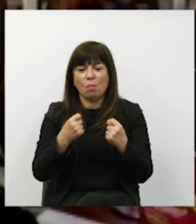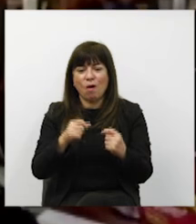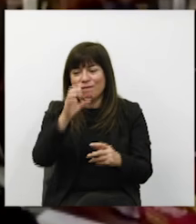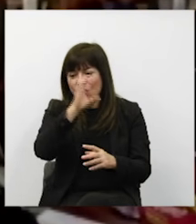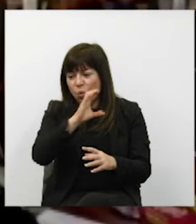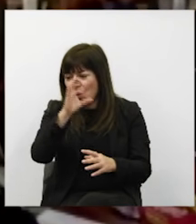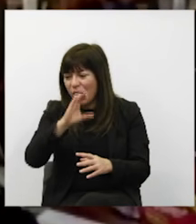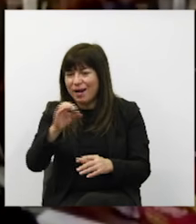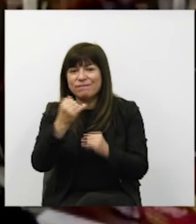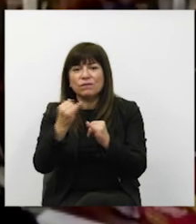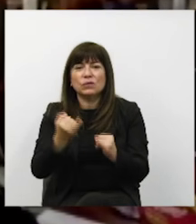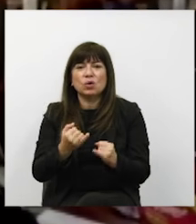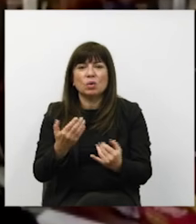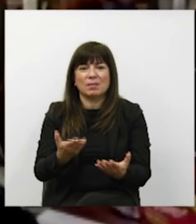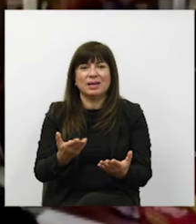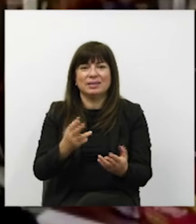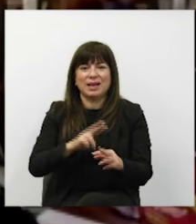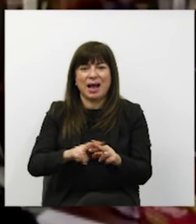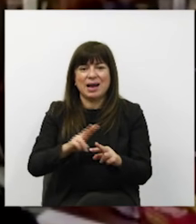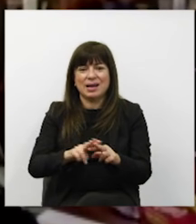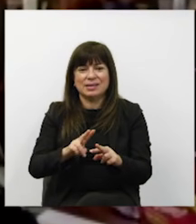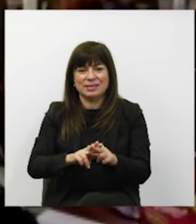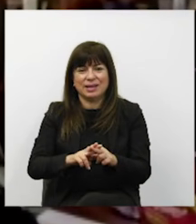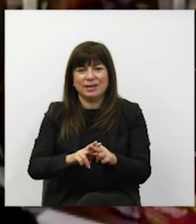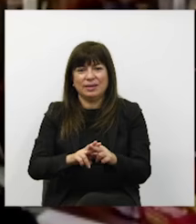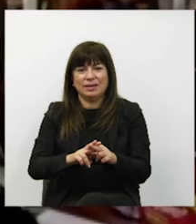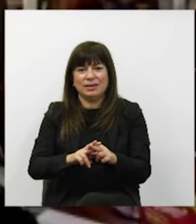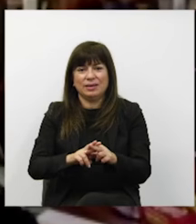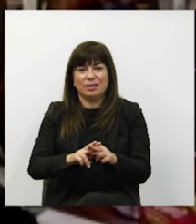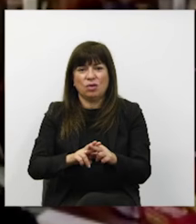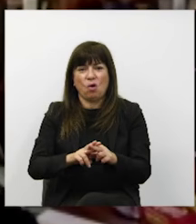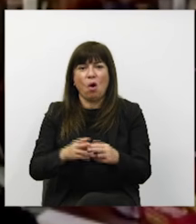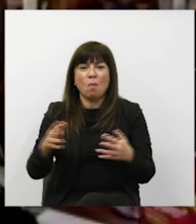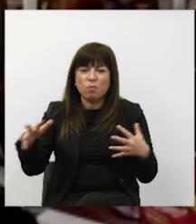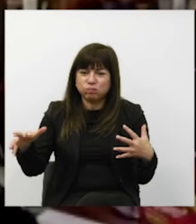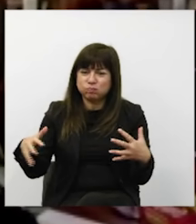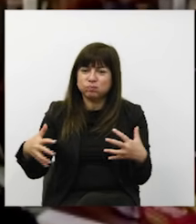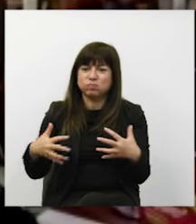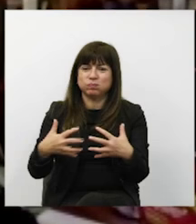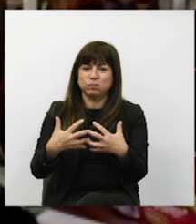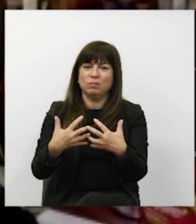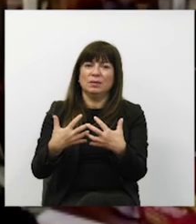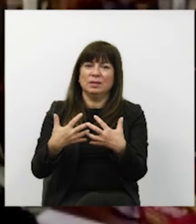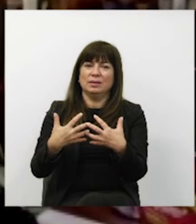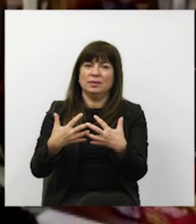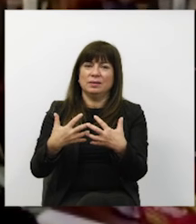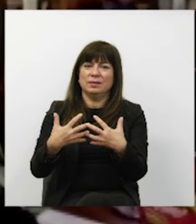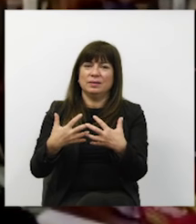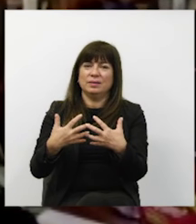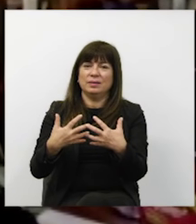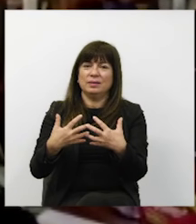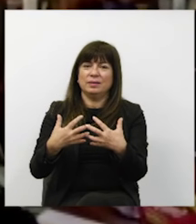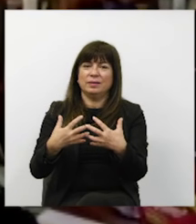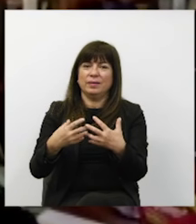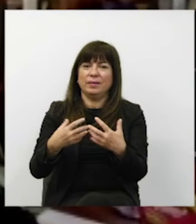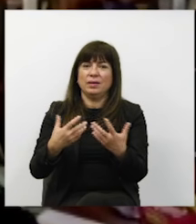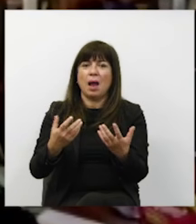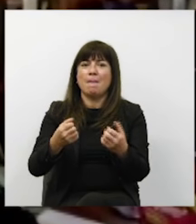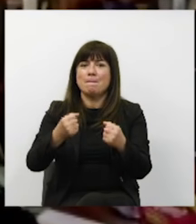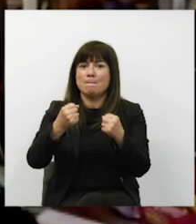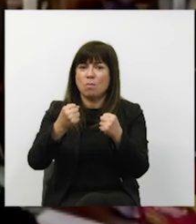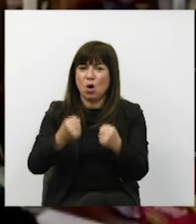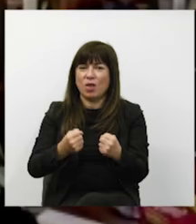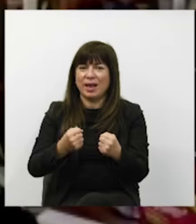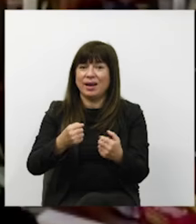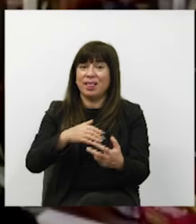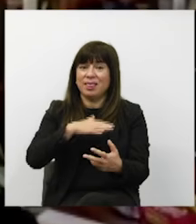buscar fórmulas en que sea conveniente a aquellos inversores que van a estar en poder de la